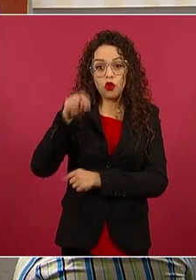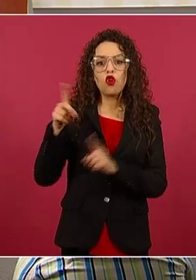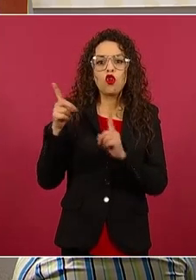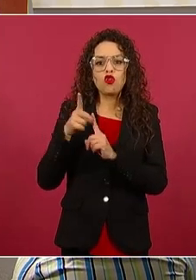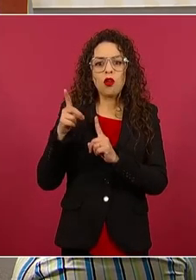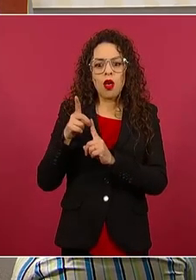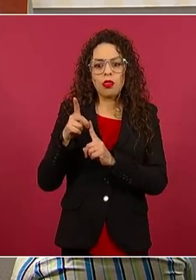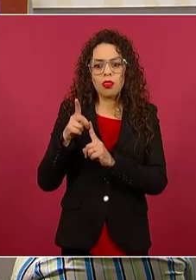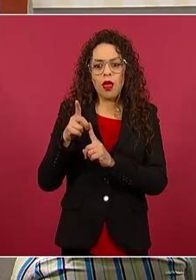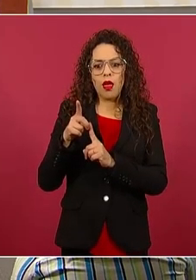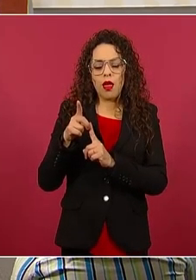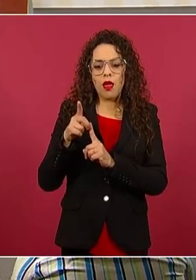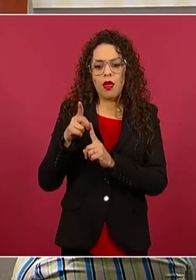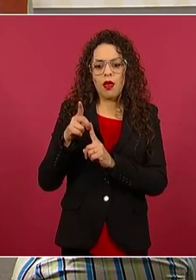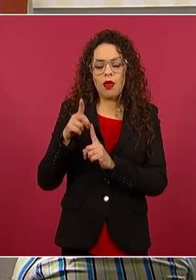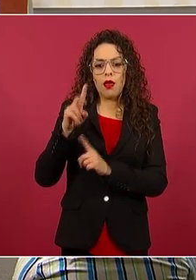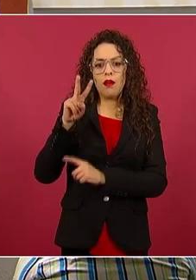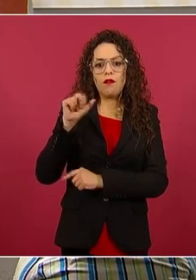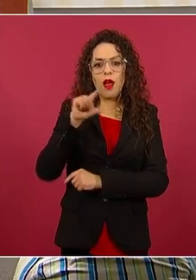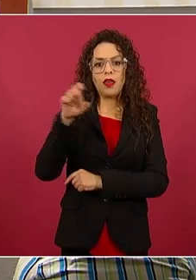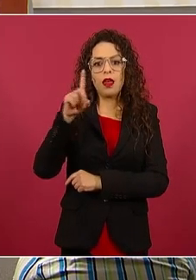de